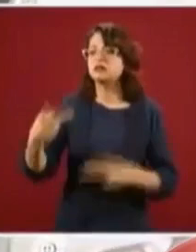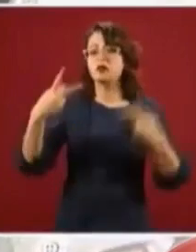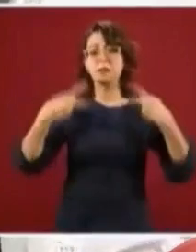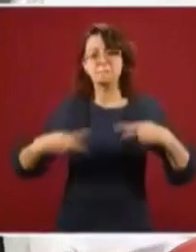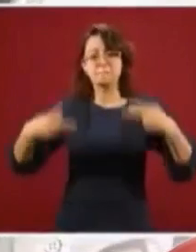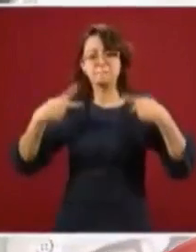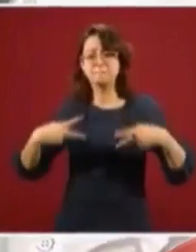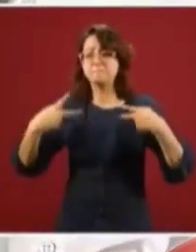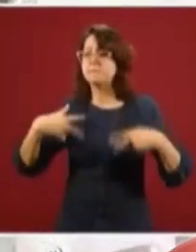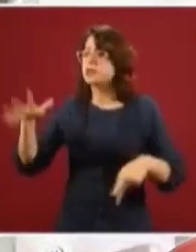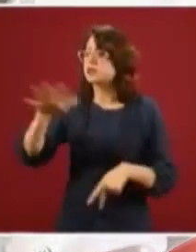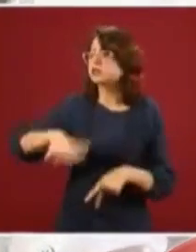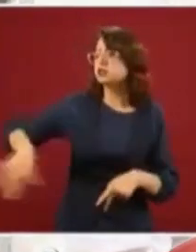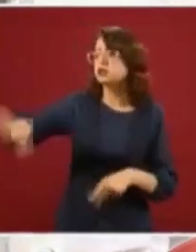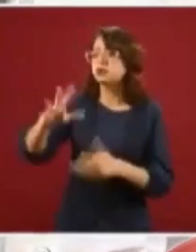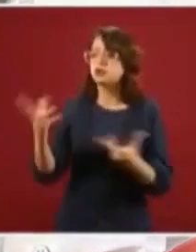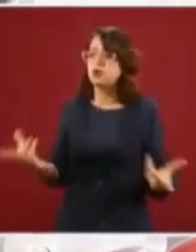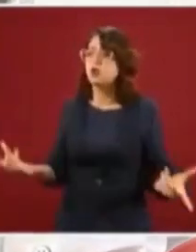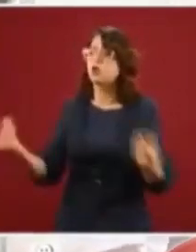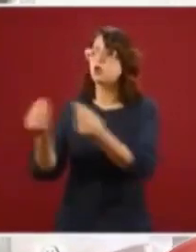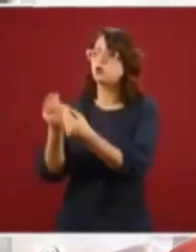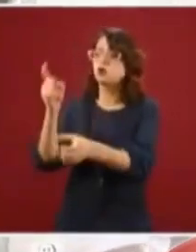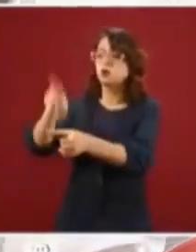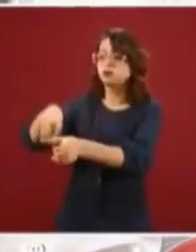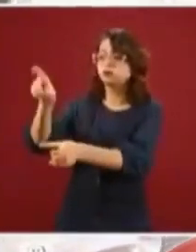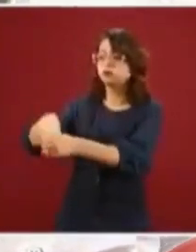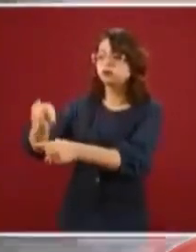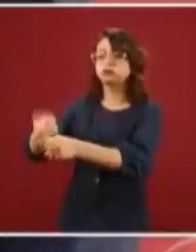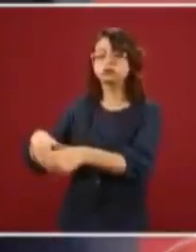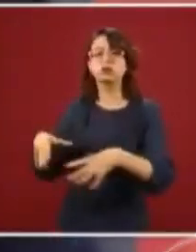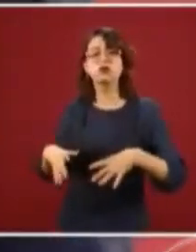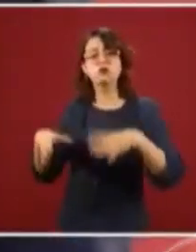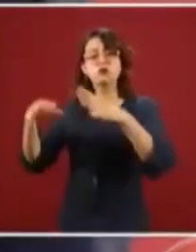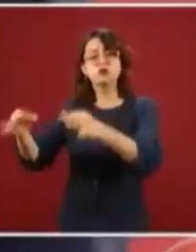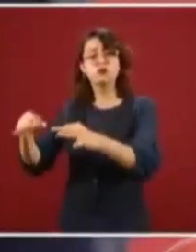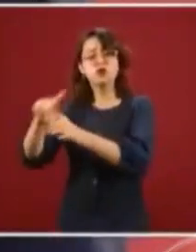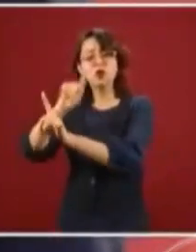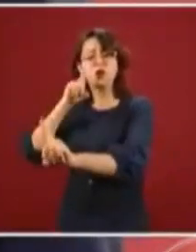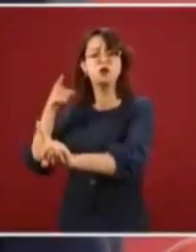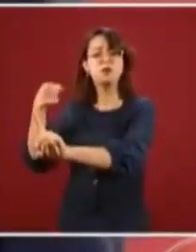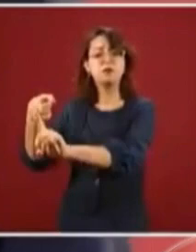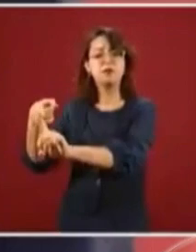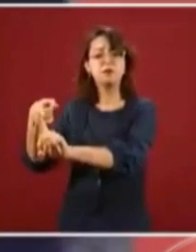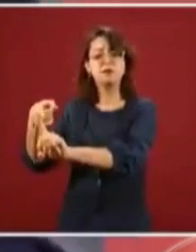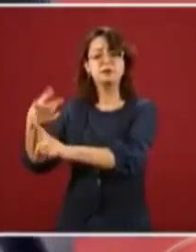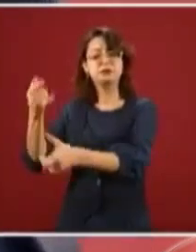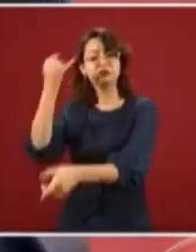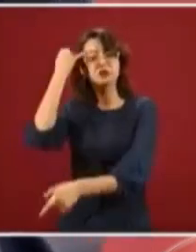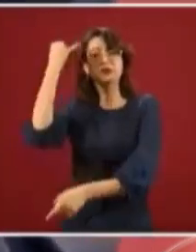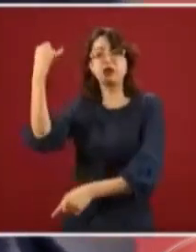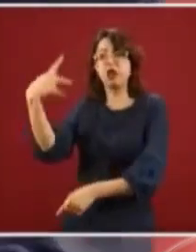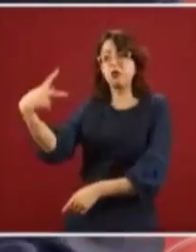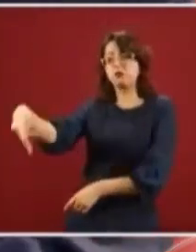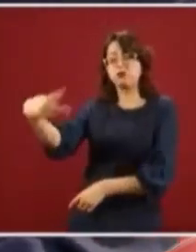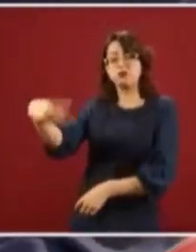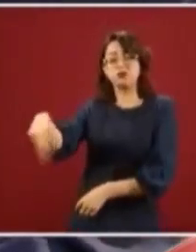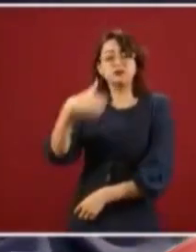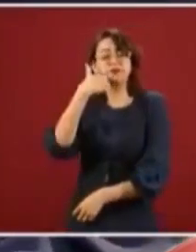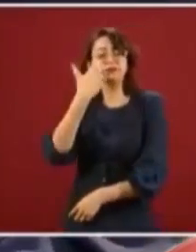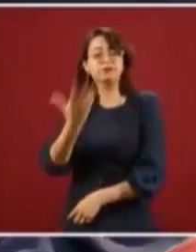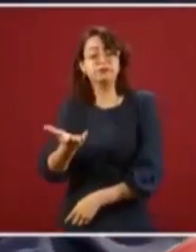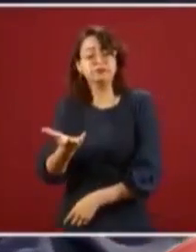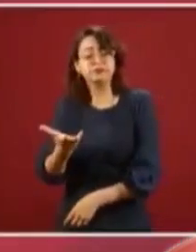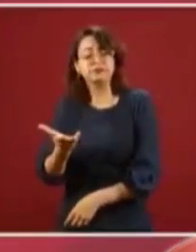agrupan en función de un ideal,